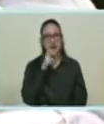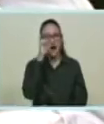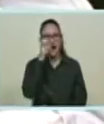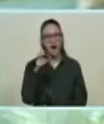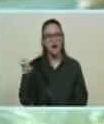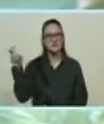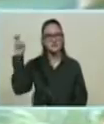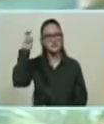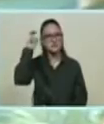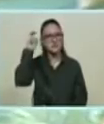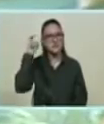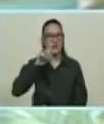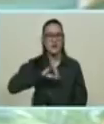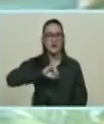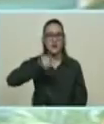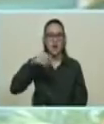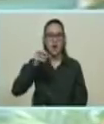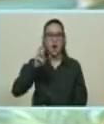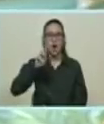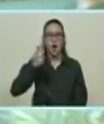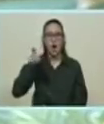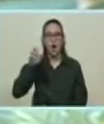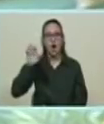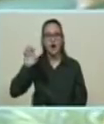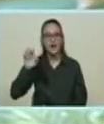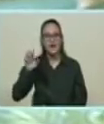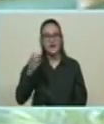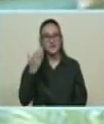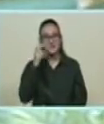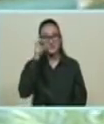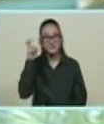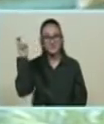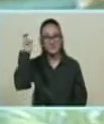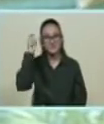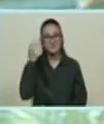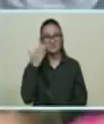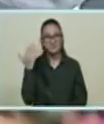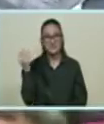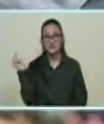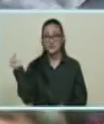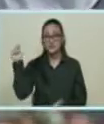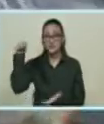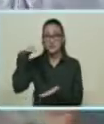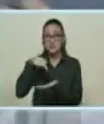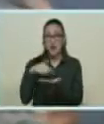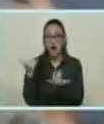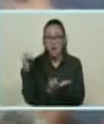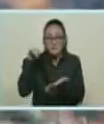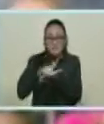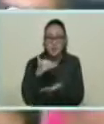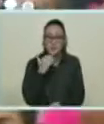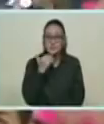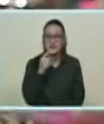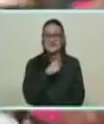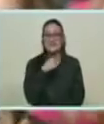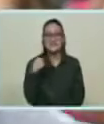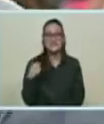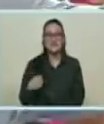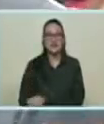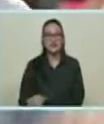canciller Jorge Arriaza Montserrat, que está llegando de China, acaba de aterrizar desde China.